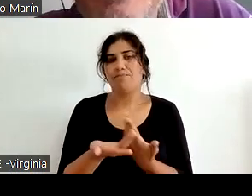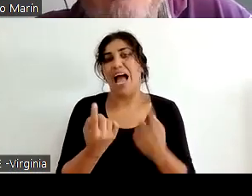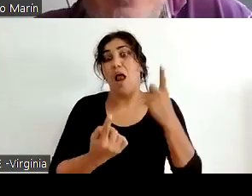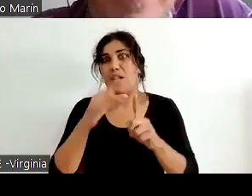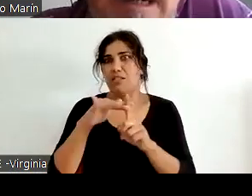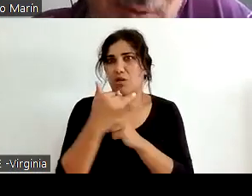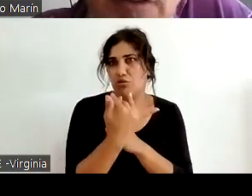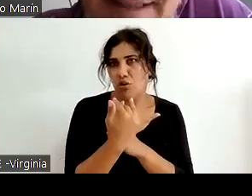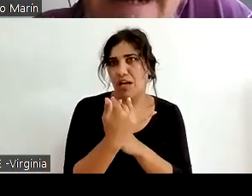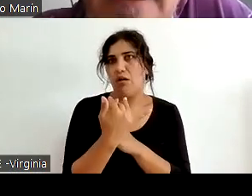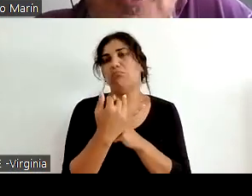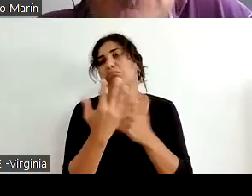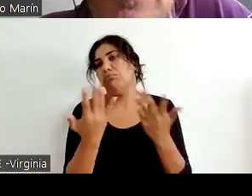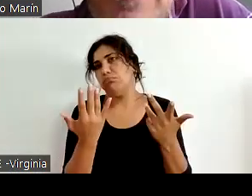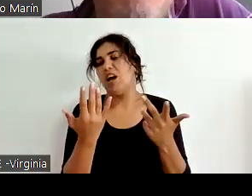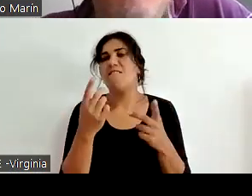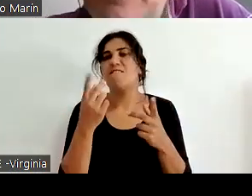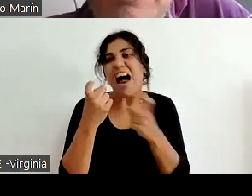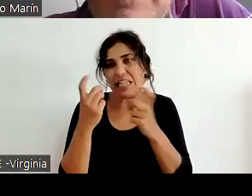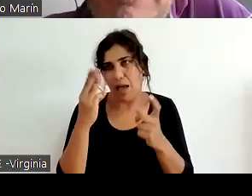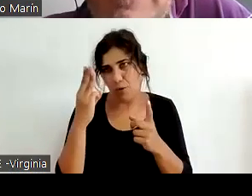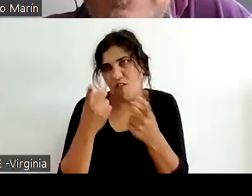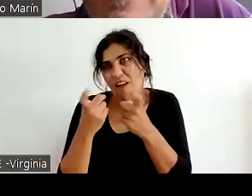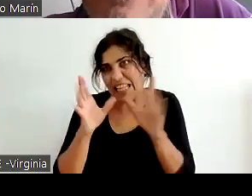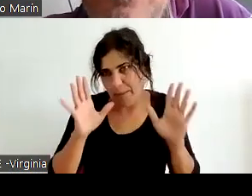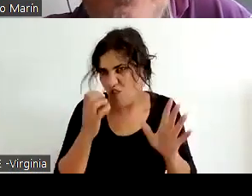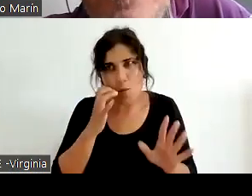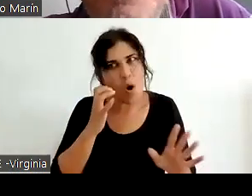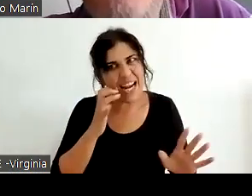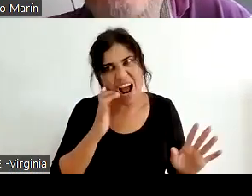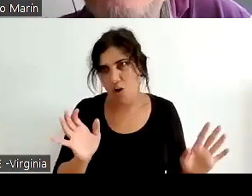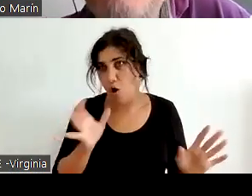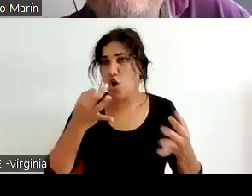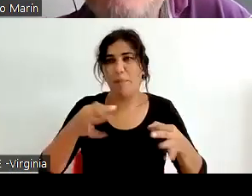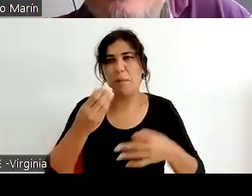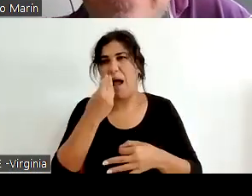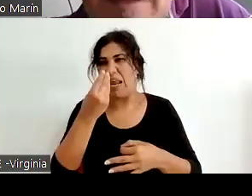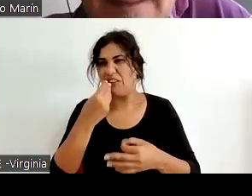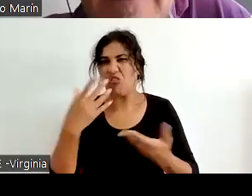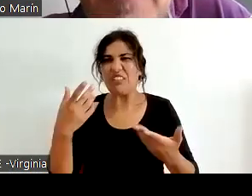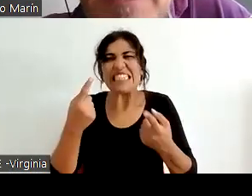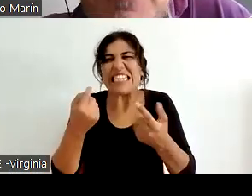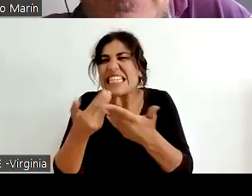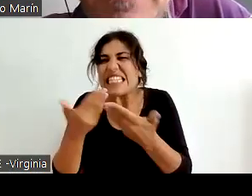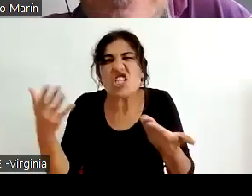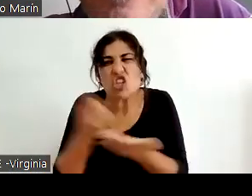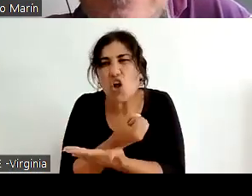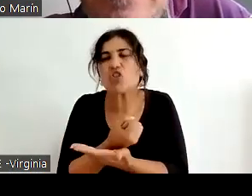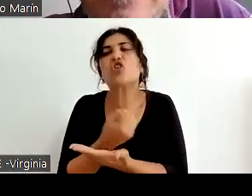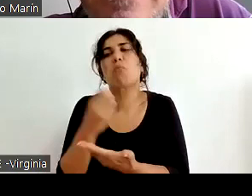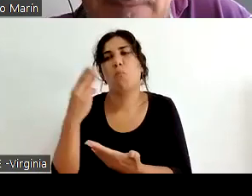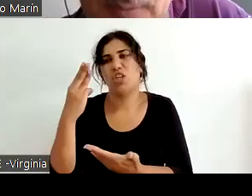hipertensión. Pero en general, que haya carencia de potasio es raro porque prácticamente está en todos los alimentos. Existen determinadas